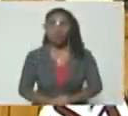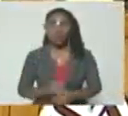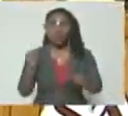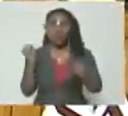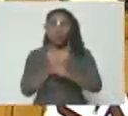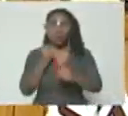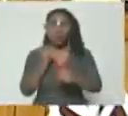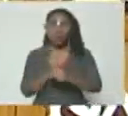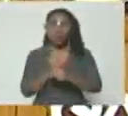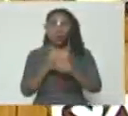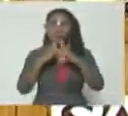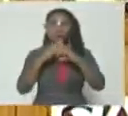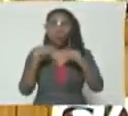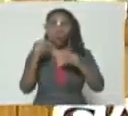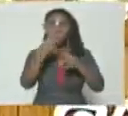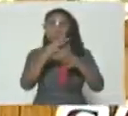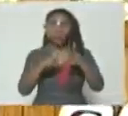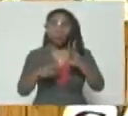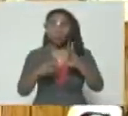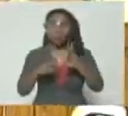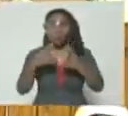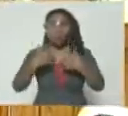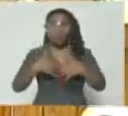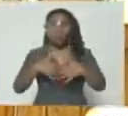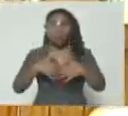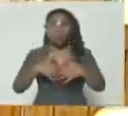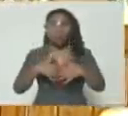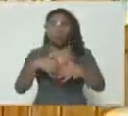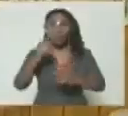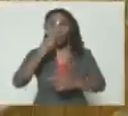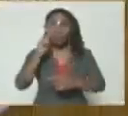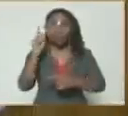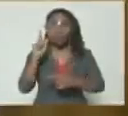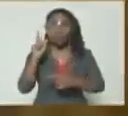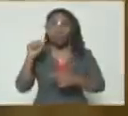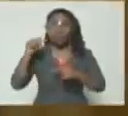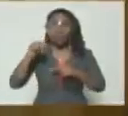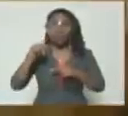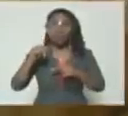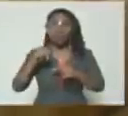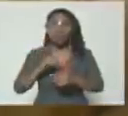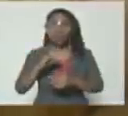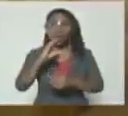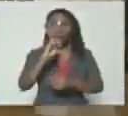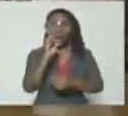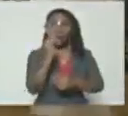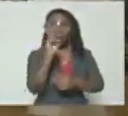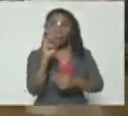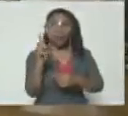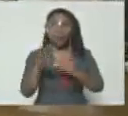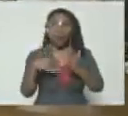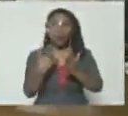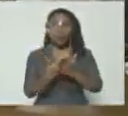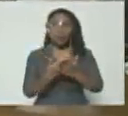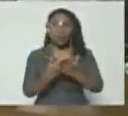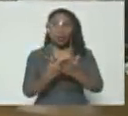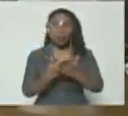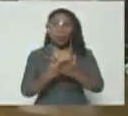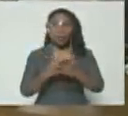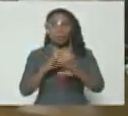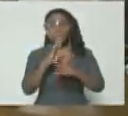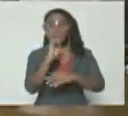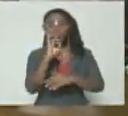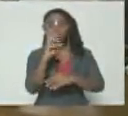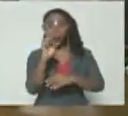Trabajamos con todos los productores cafetaleros, desde Caripe hasta Boconó. Nuestro café es un blend, que